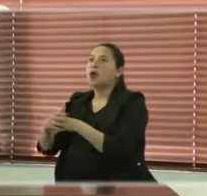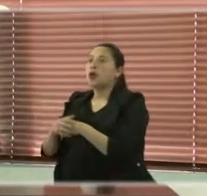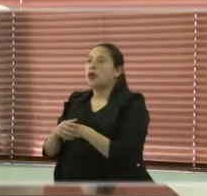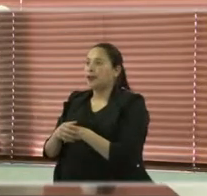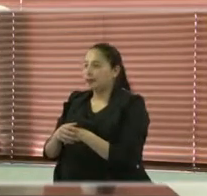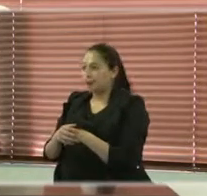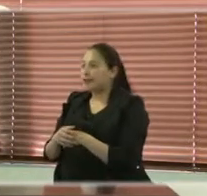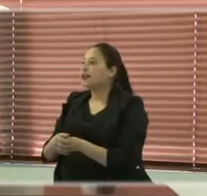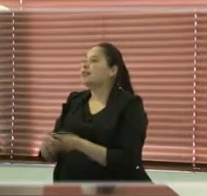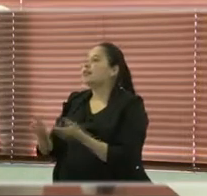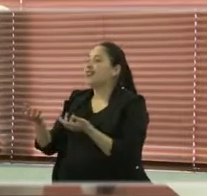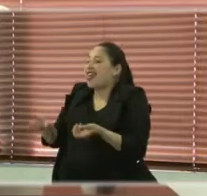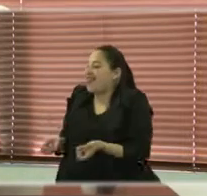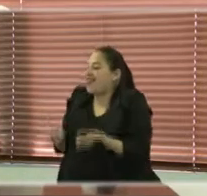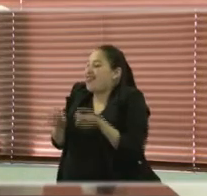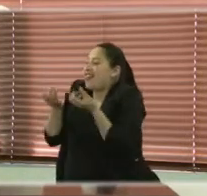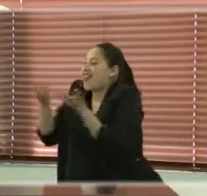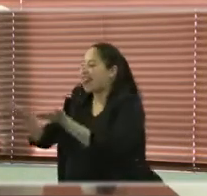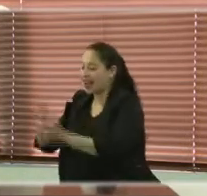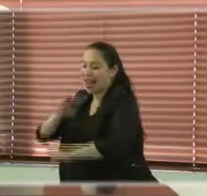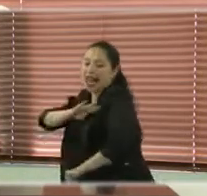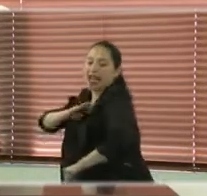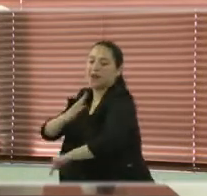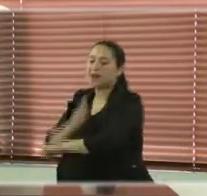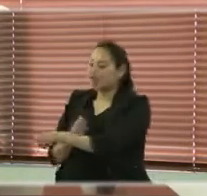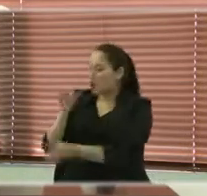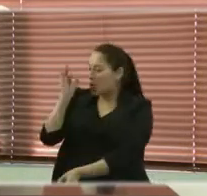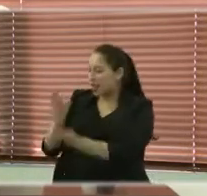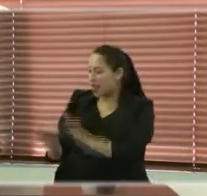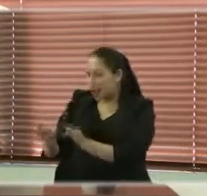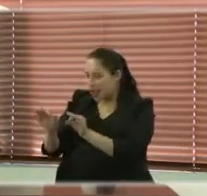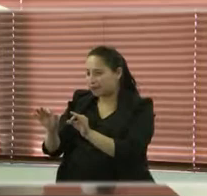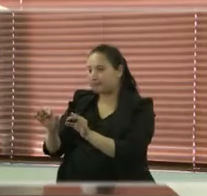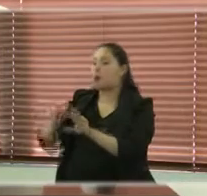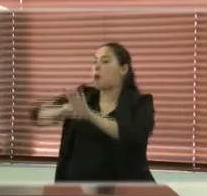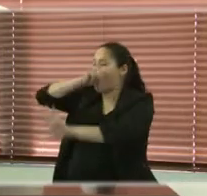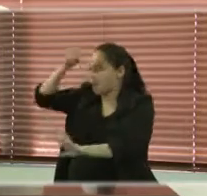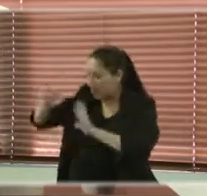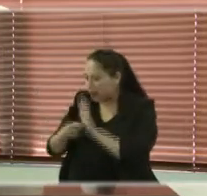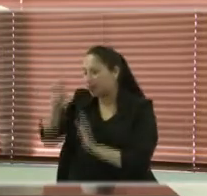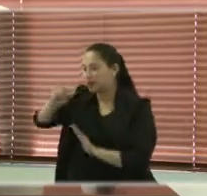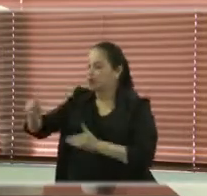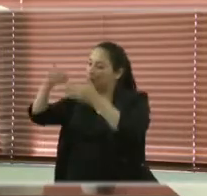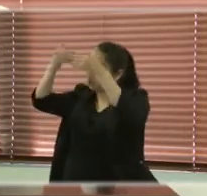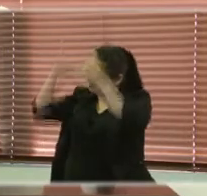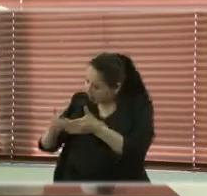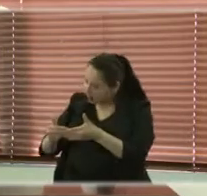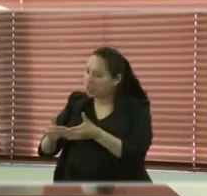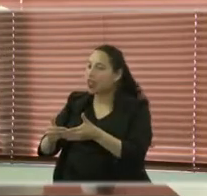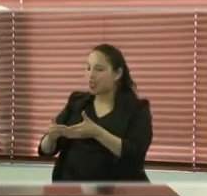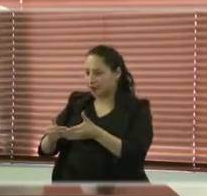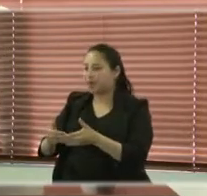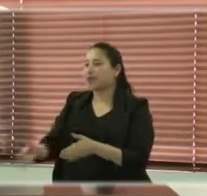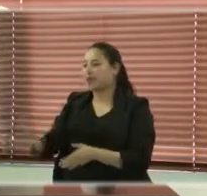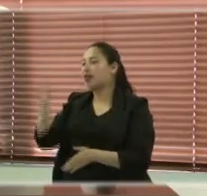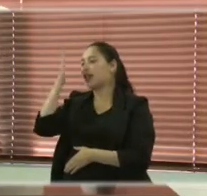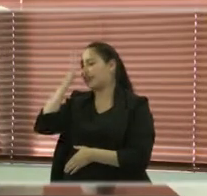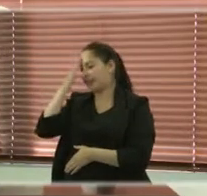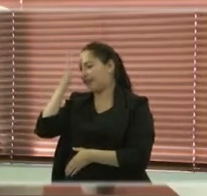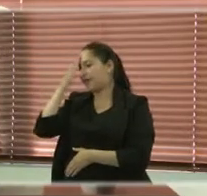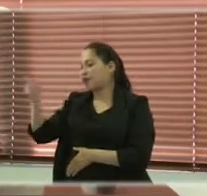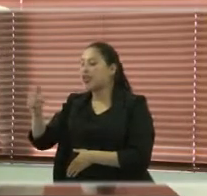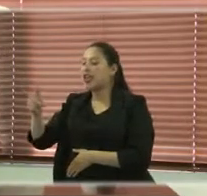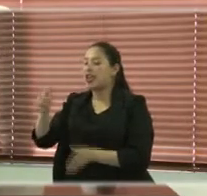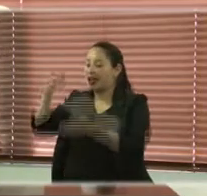retornarle su capacidad jurídica plena a las personas con discapacidad que han sido declaradas interdictas en ese